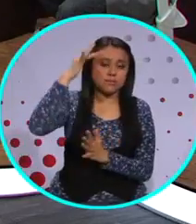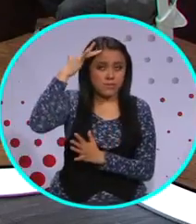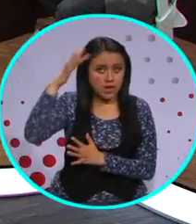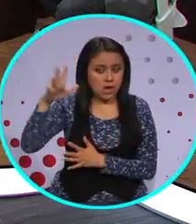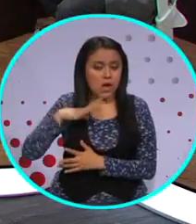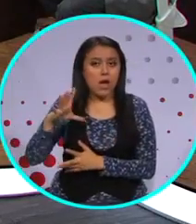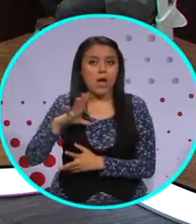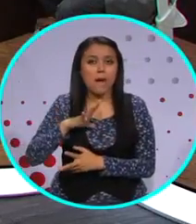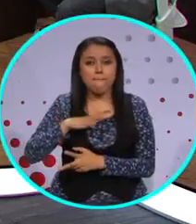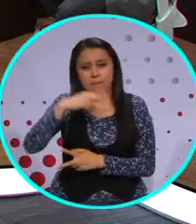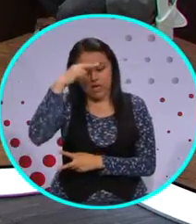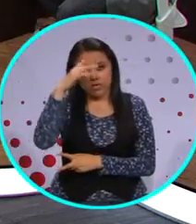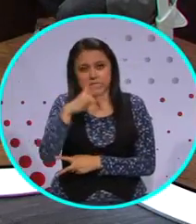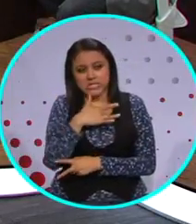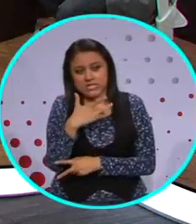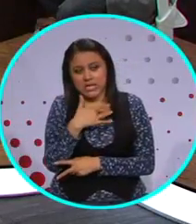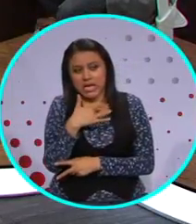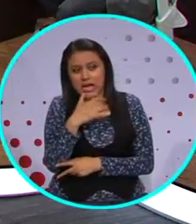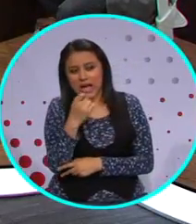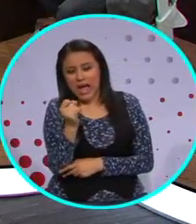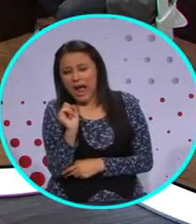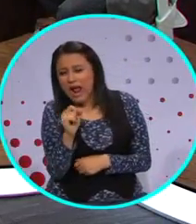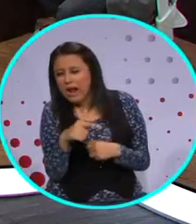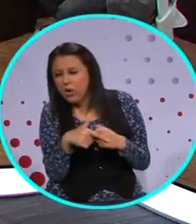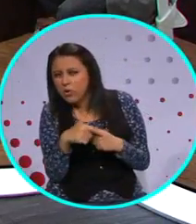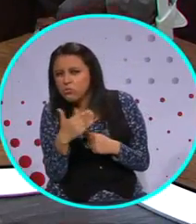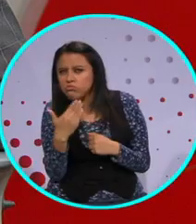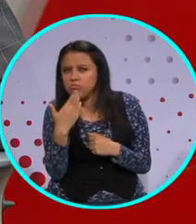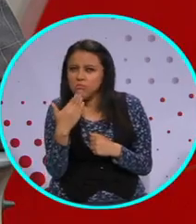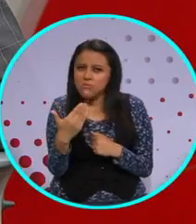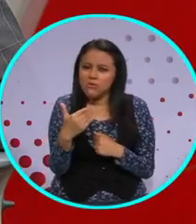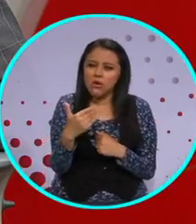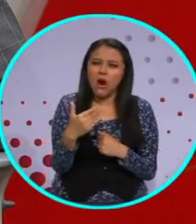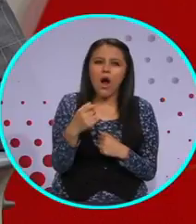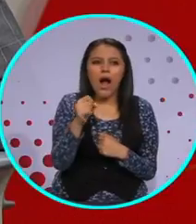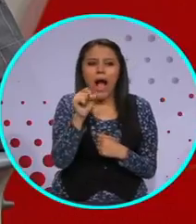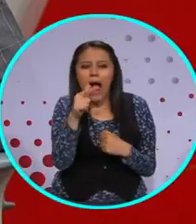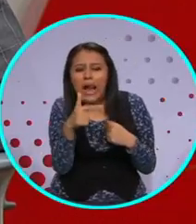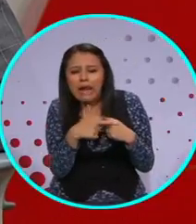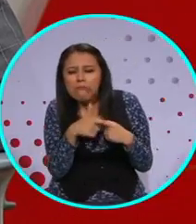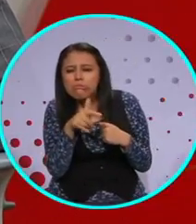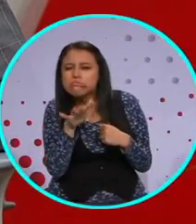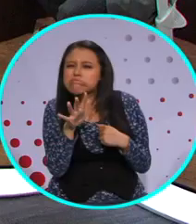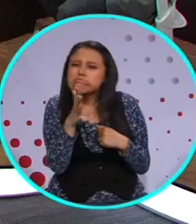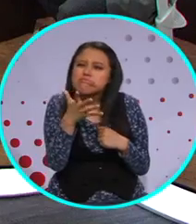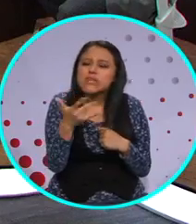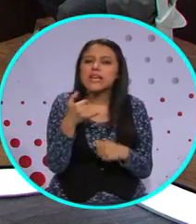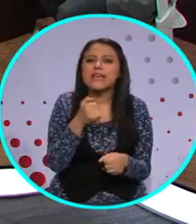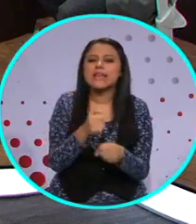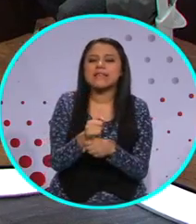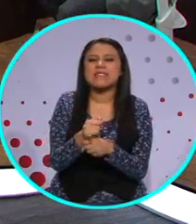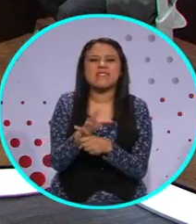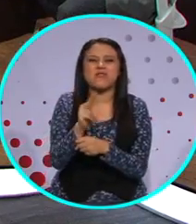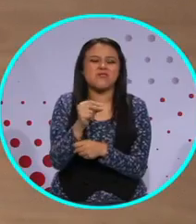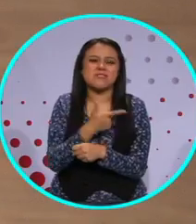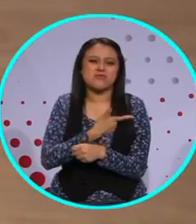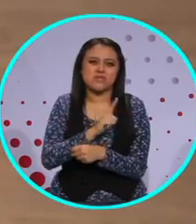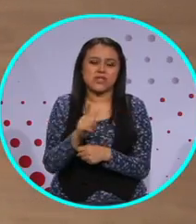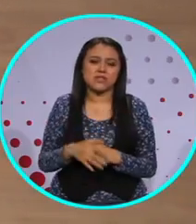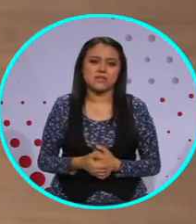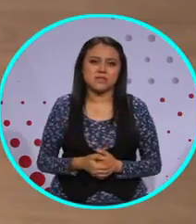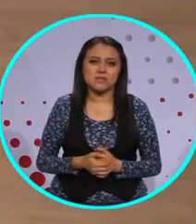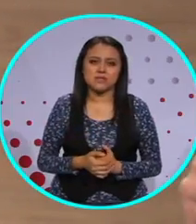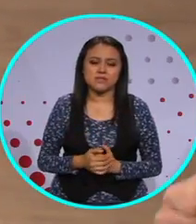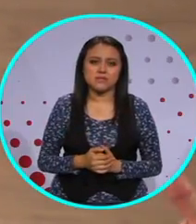se sienten algo o muy insatisfecho algo o muy insatisfecho exactamente